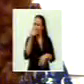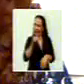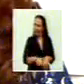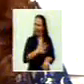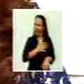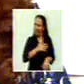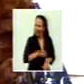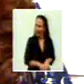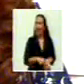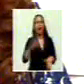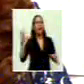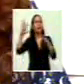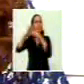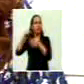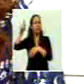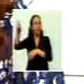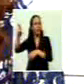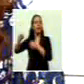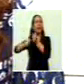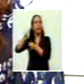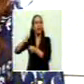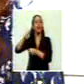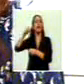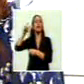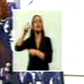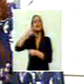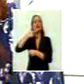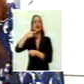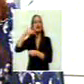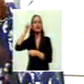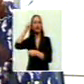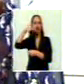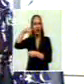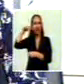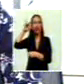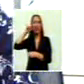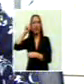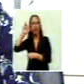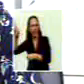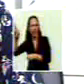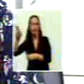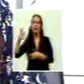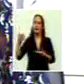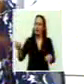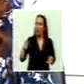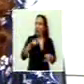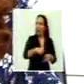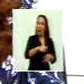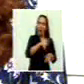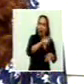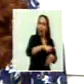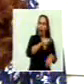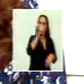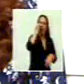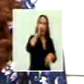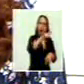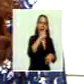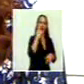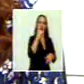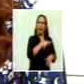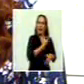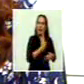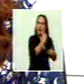como John Deere, en un día con obras tan importantes para Mar del Plata, con premios para nuestros científicos, con este convenio maravilloso